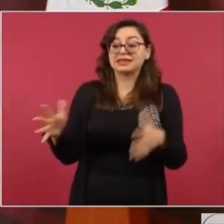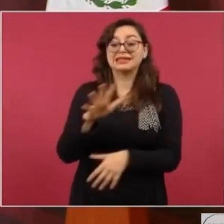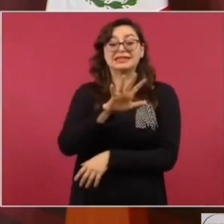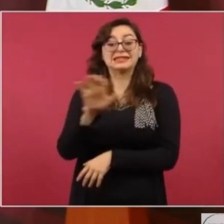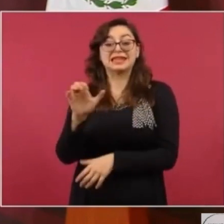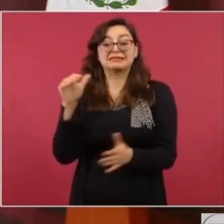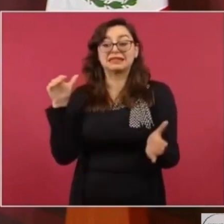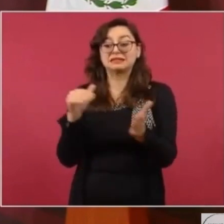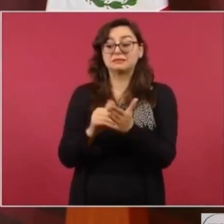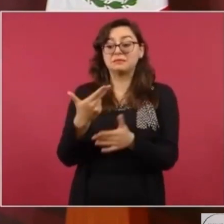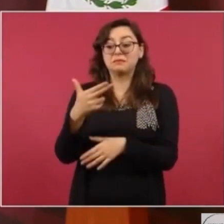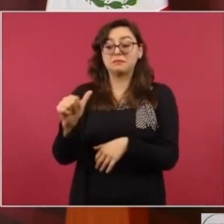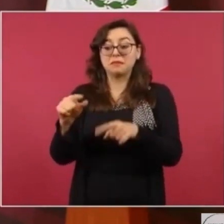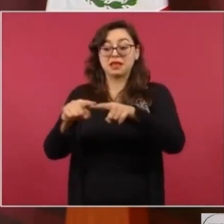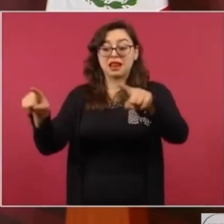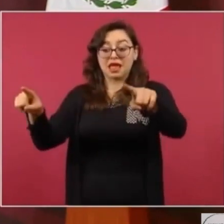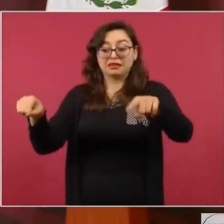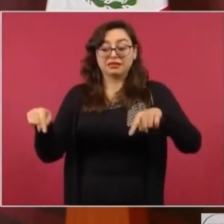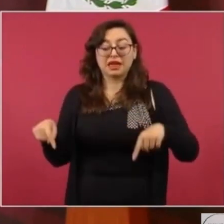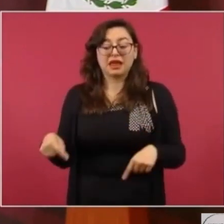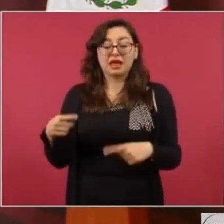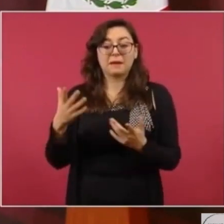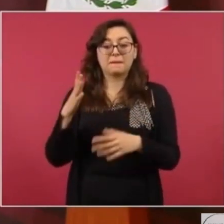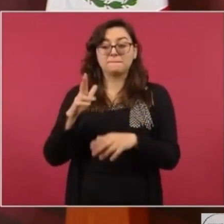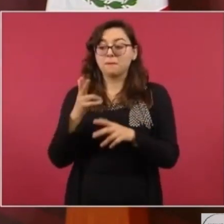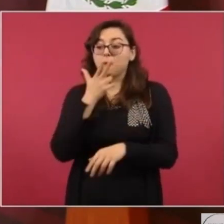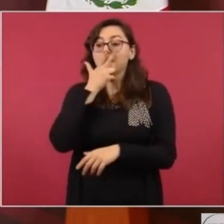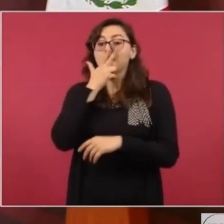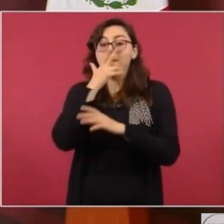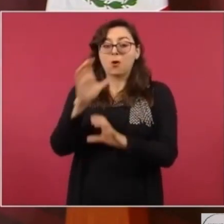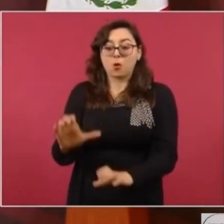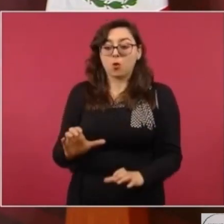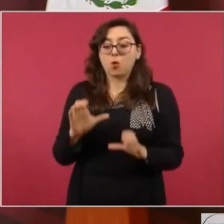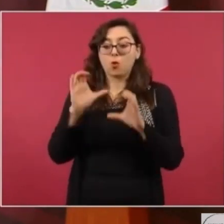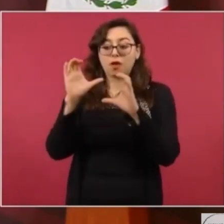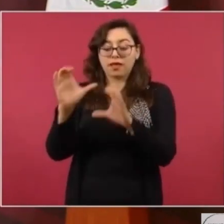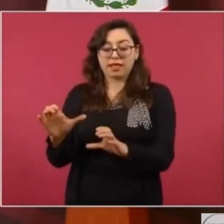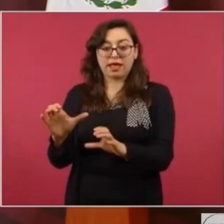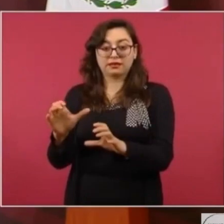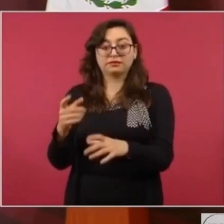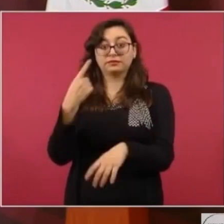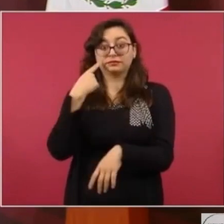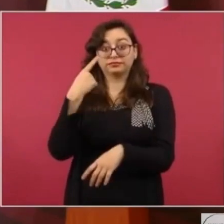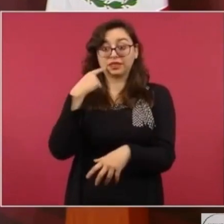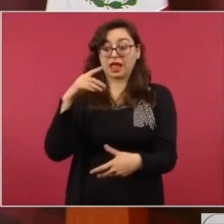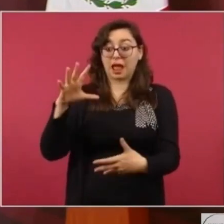más importante de América después del Amazonas.